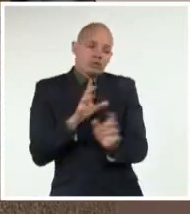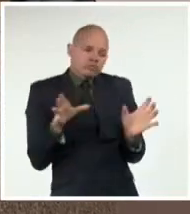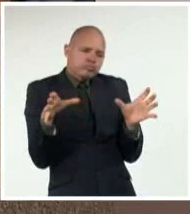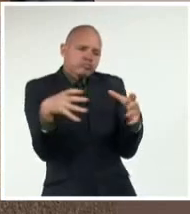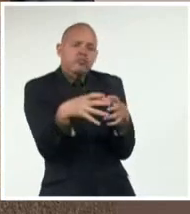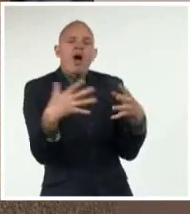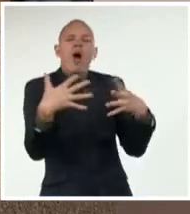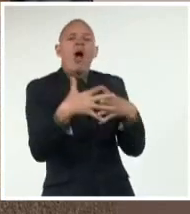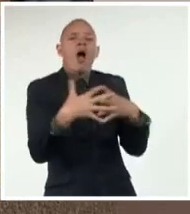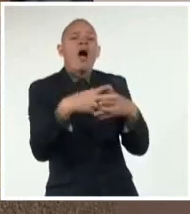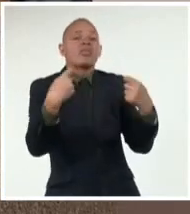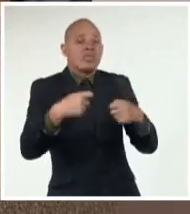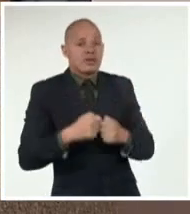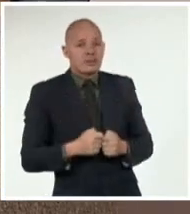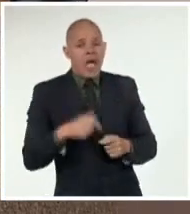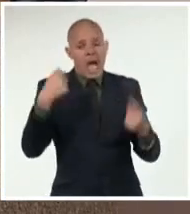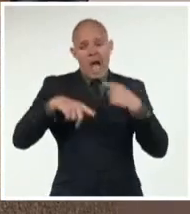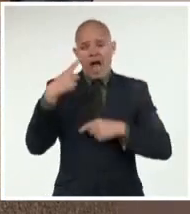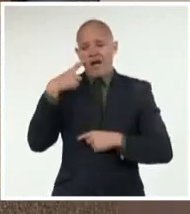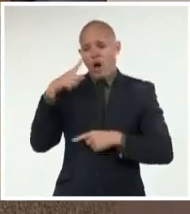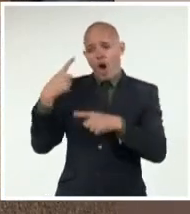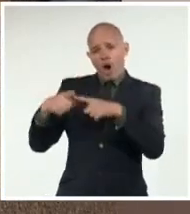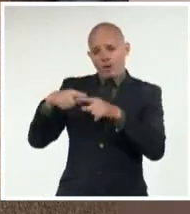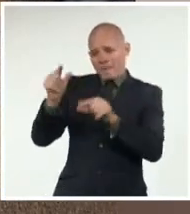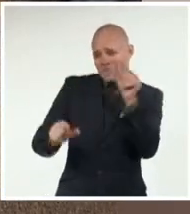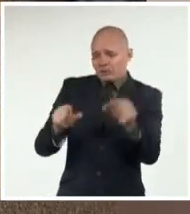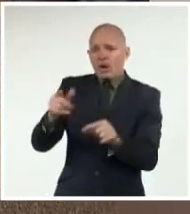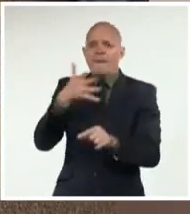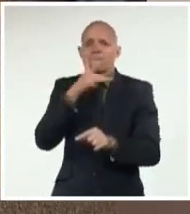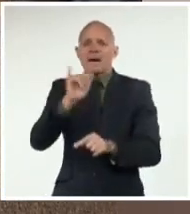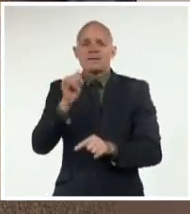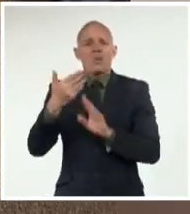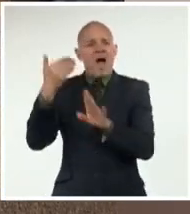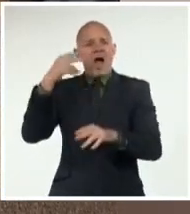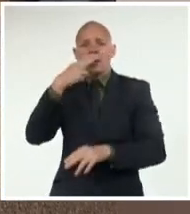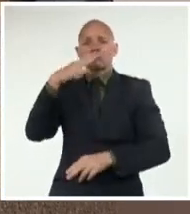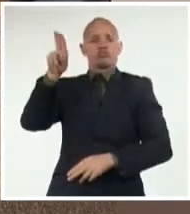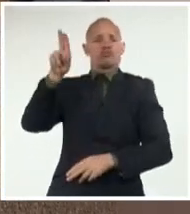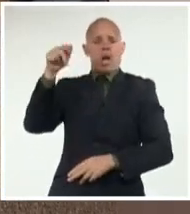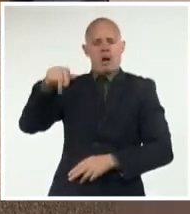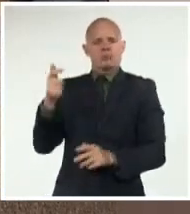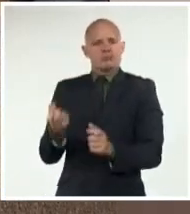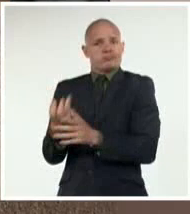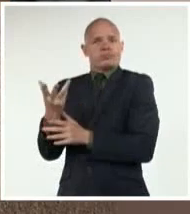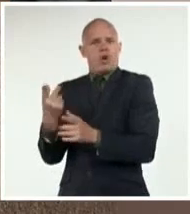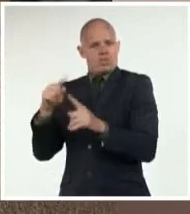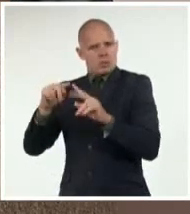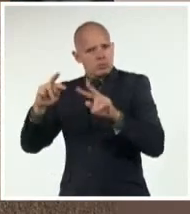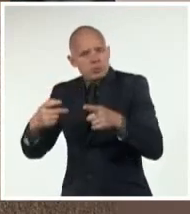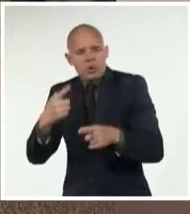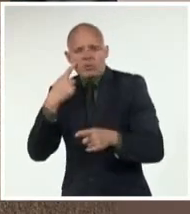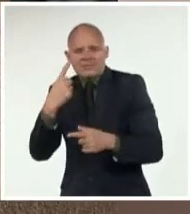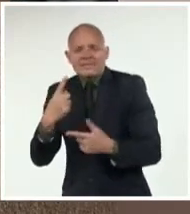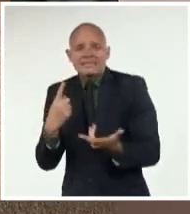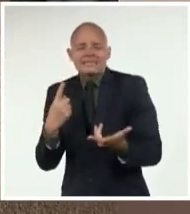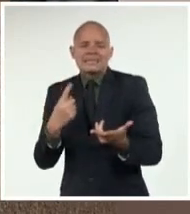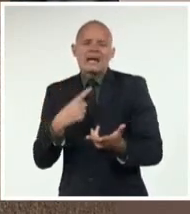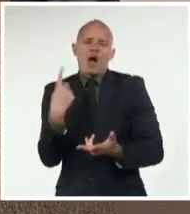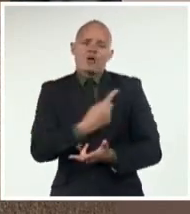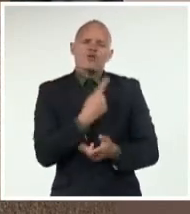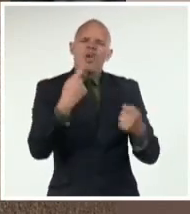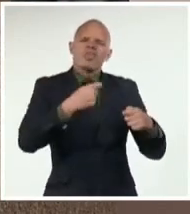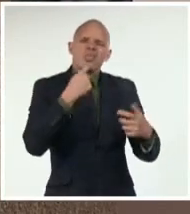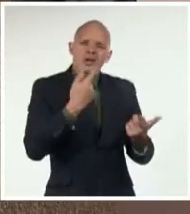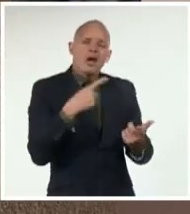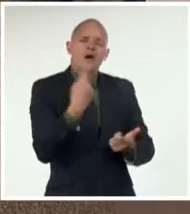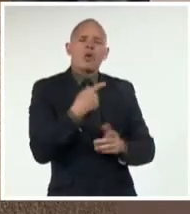del fascismo y la guerra, así como para articular las acciones en defensa de la paz, el medio ambiente y los derechos de